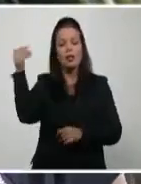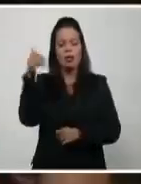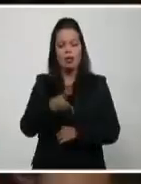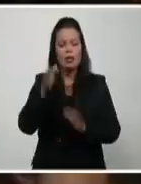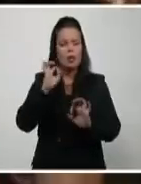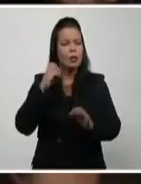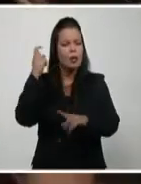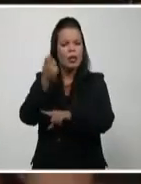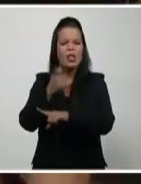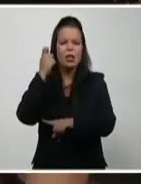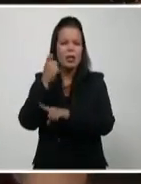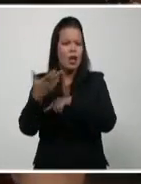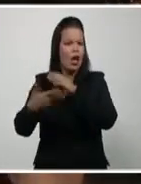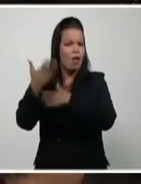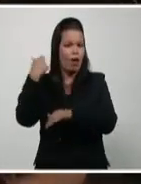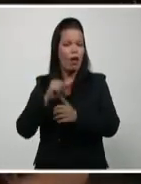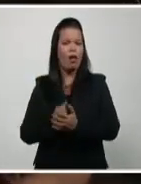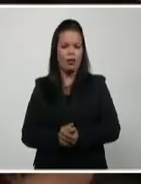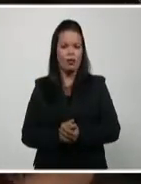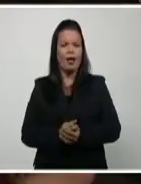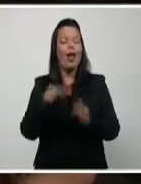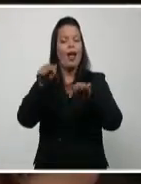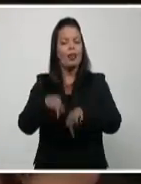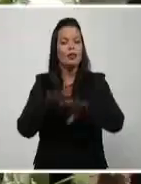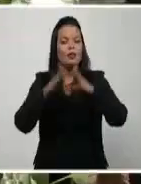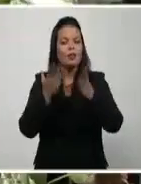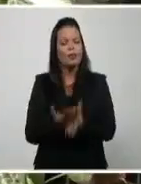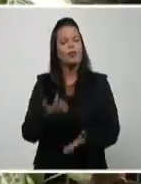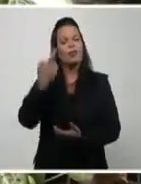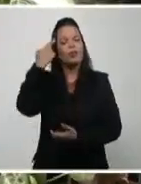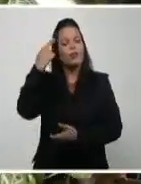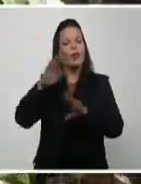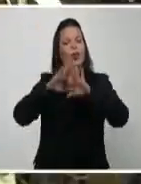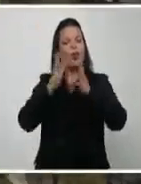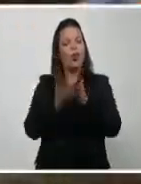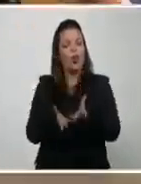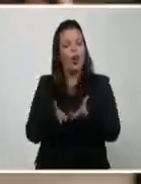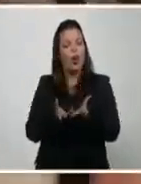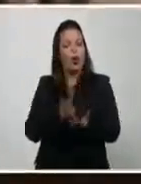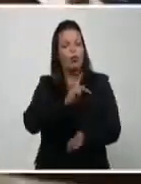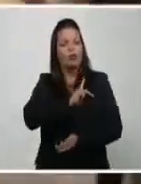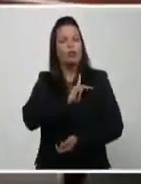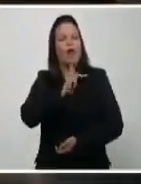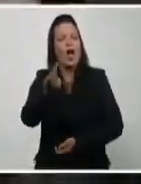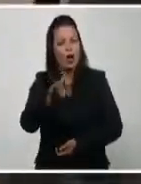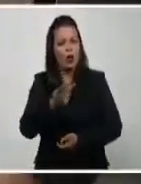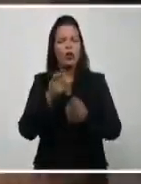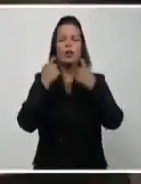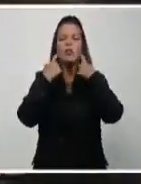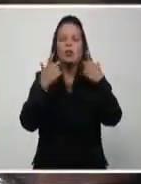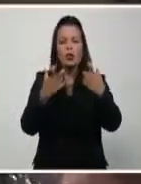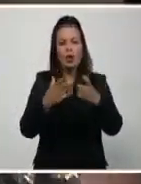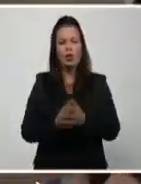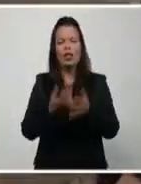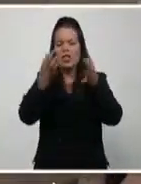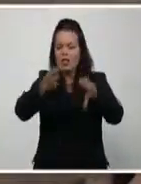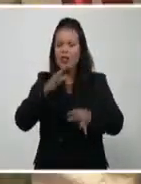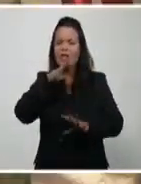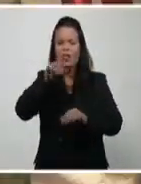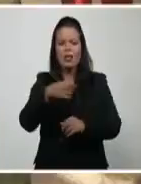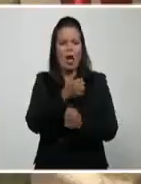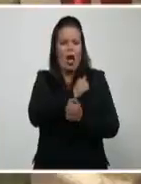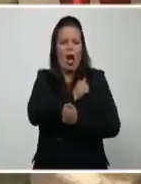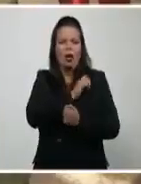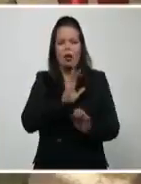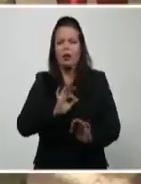estos momentos. Teresita dejó aquí su esencia, valores, cubanía, su sencillez y su amor por Martí. Teresita es de